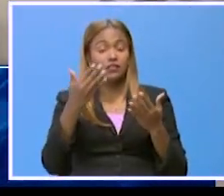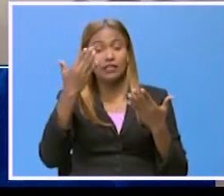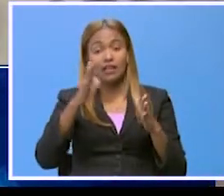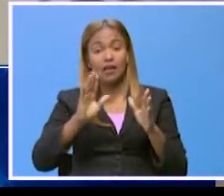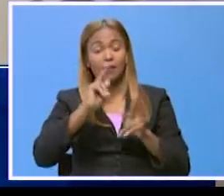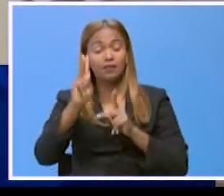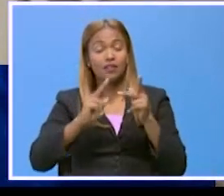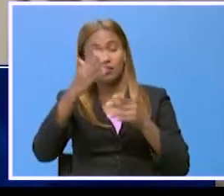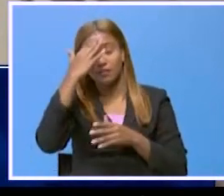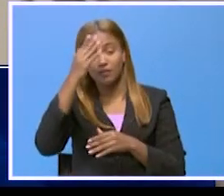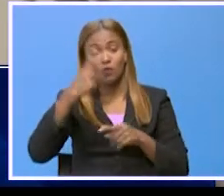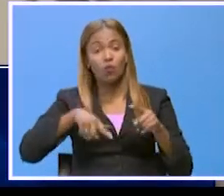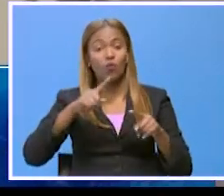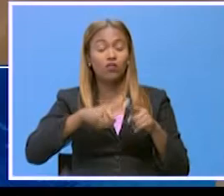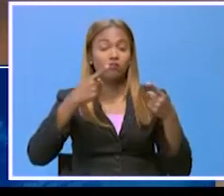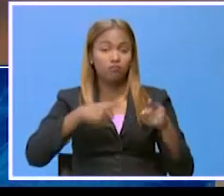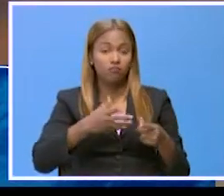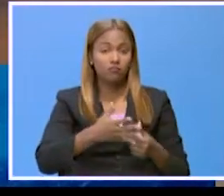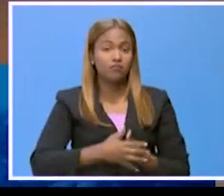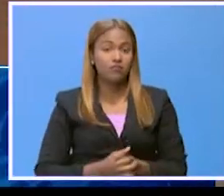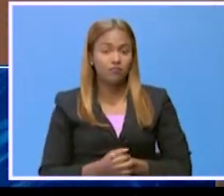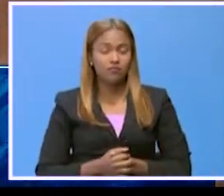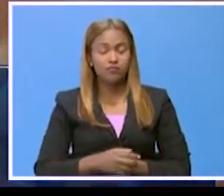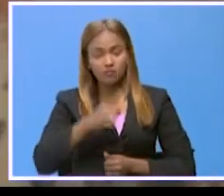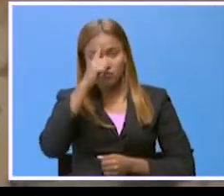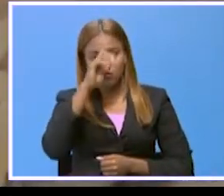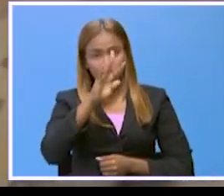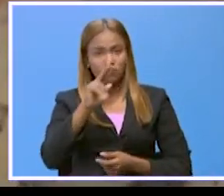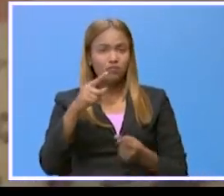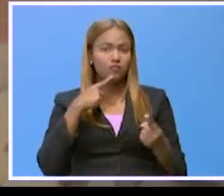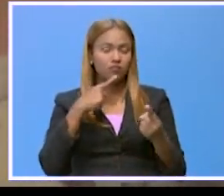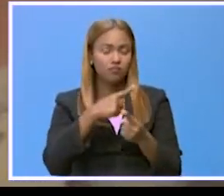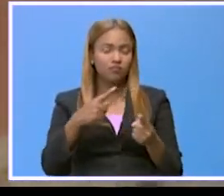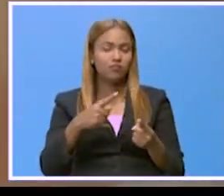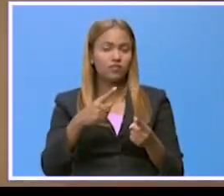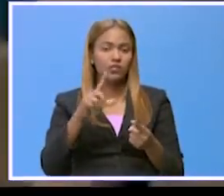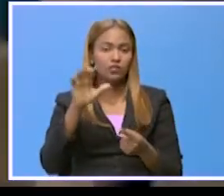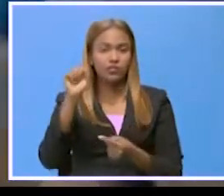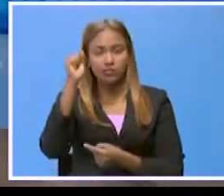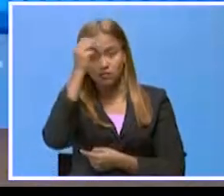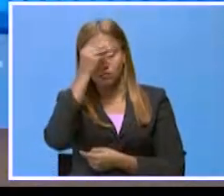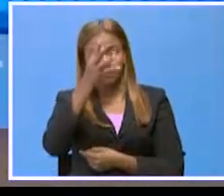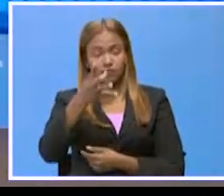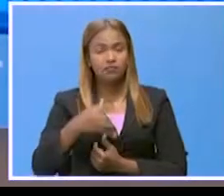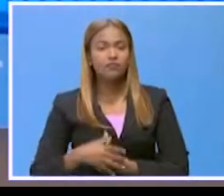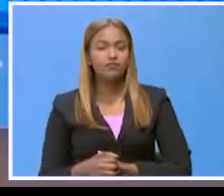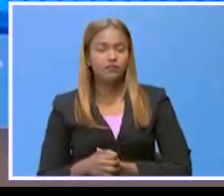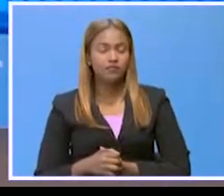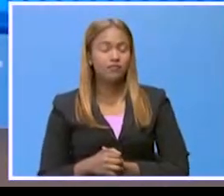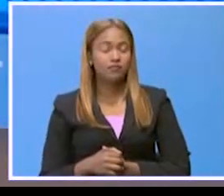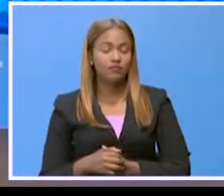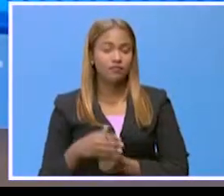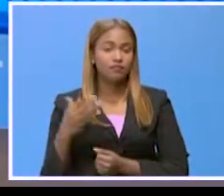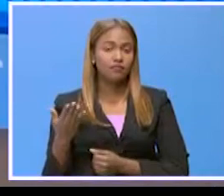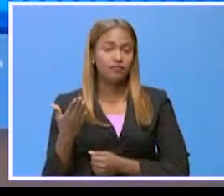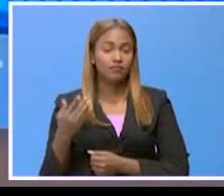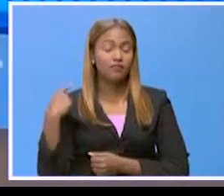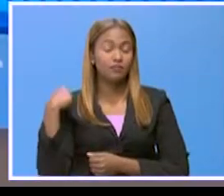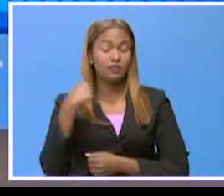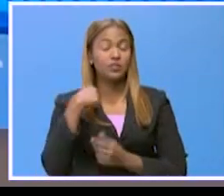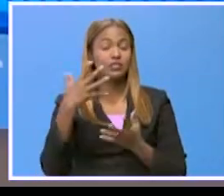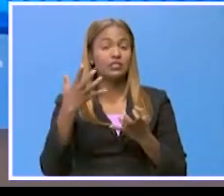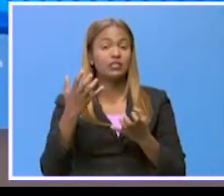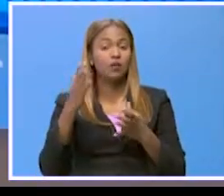cuándo es que le va a tocar para 4 hora de noticias así es y nosotros